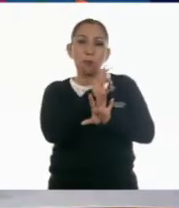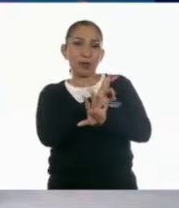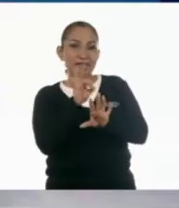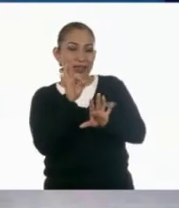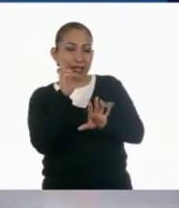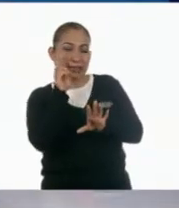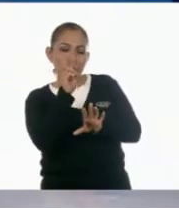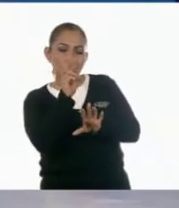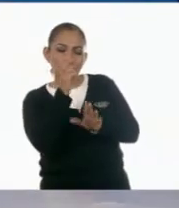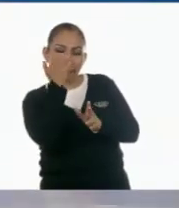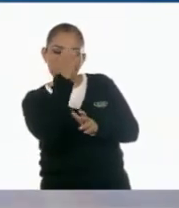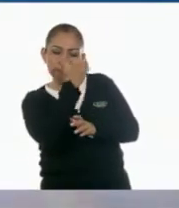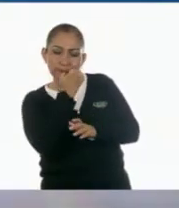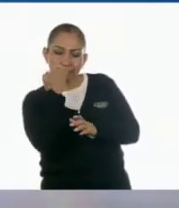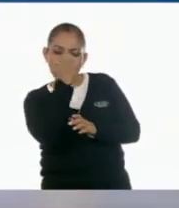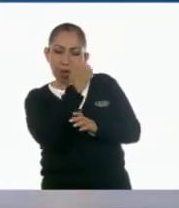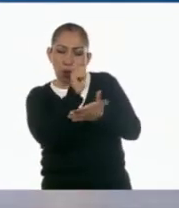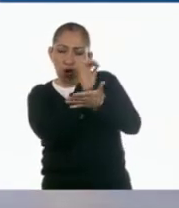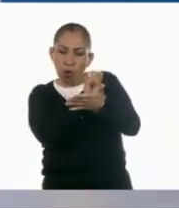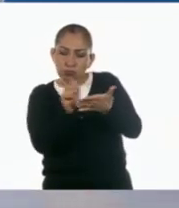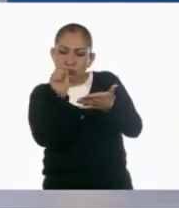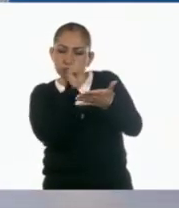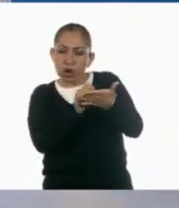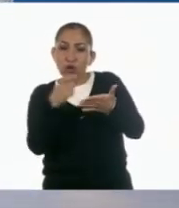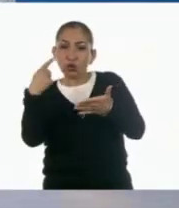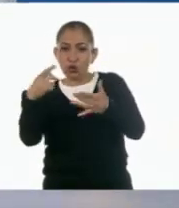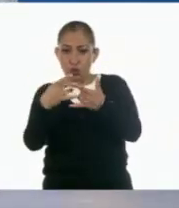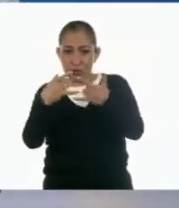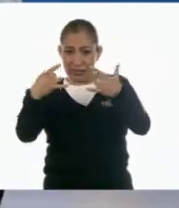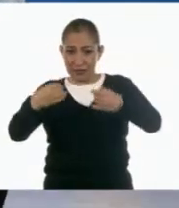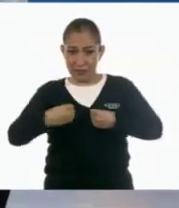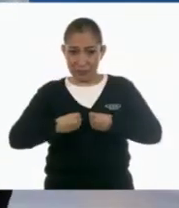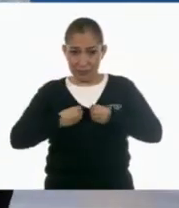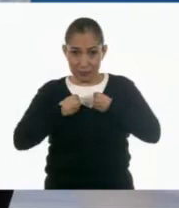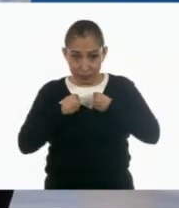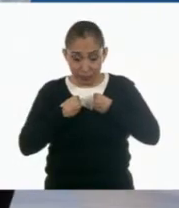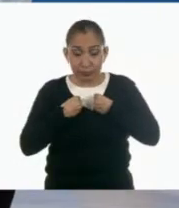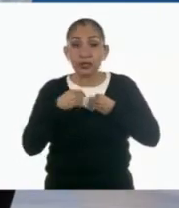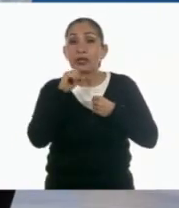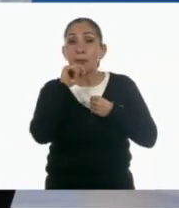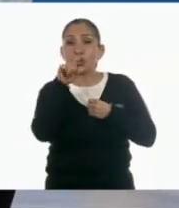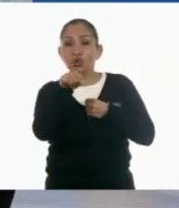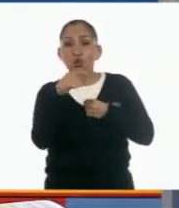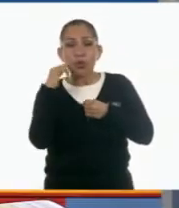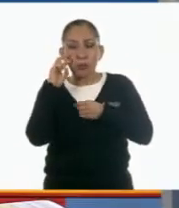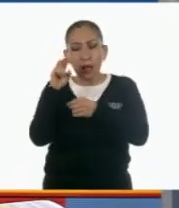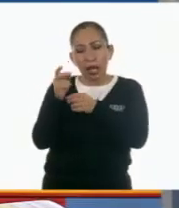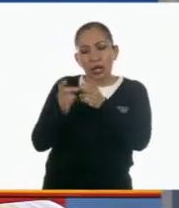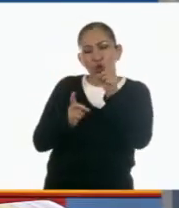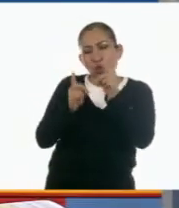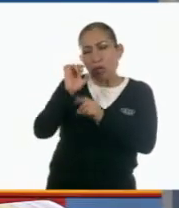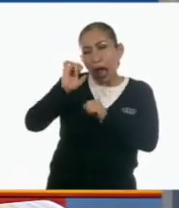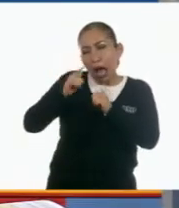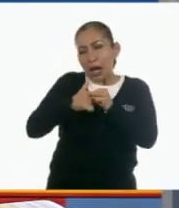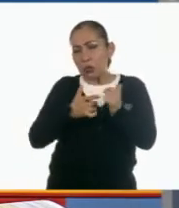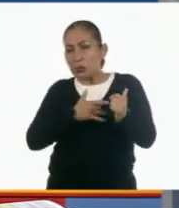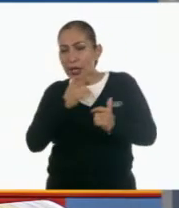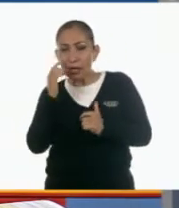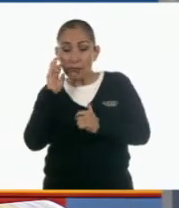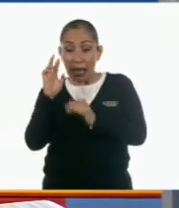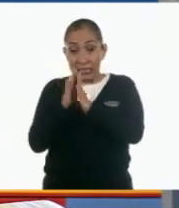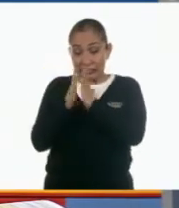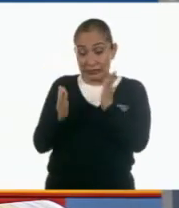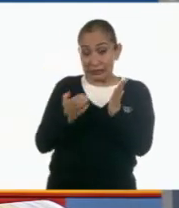oportunidad de ir explorando a través de la redacción de tu biografía y también puedas estar consultando algunas dudas que tienes, revisar en tu